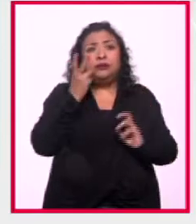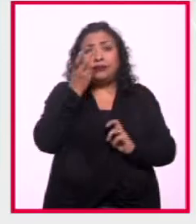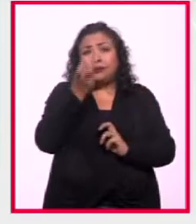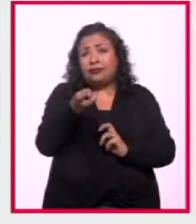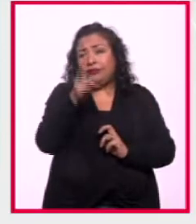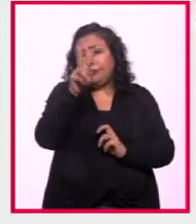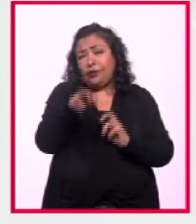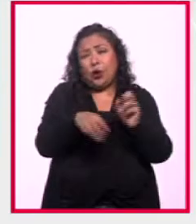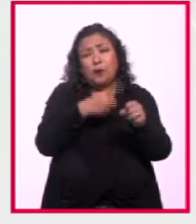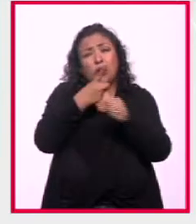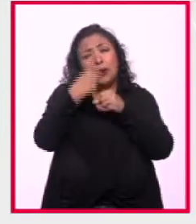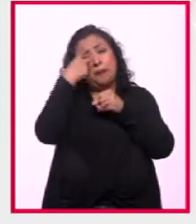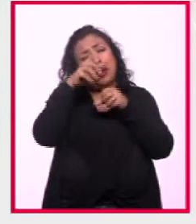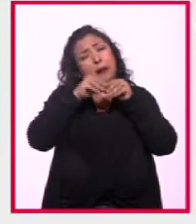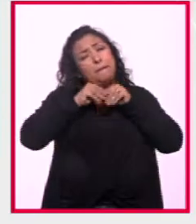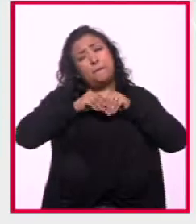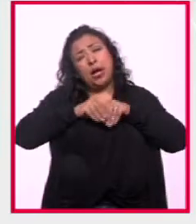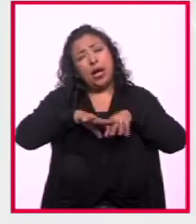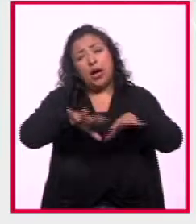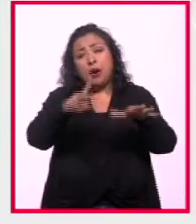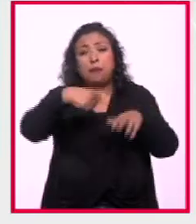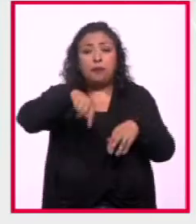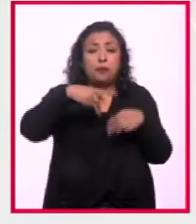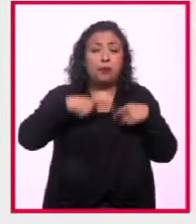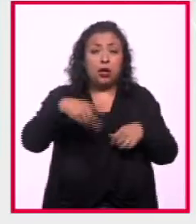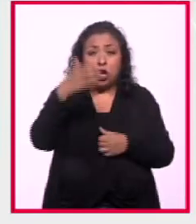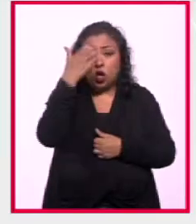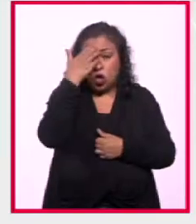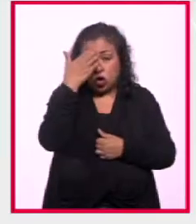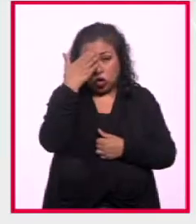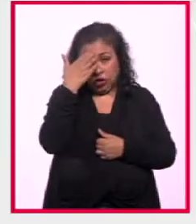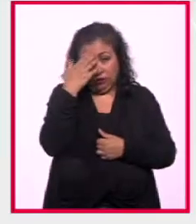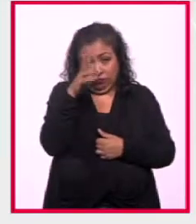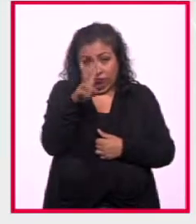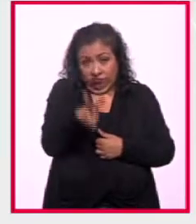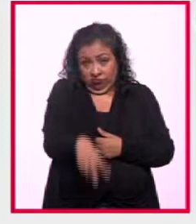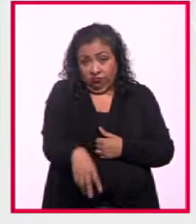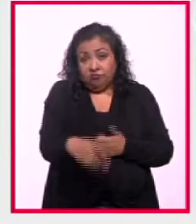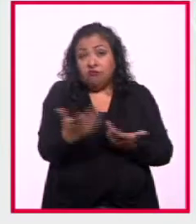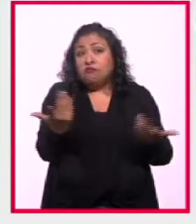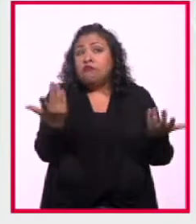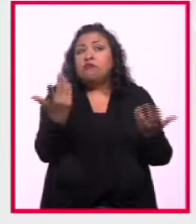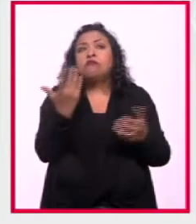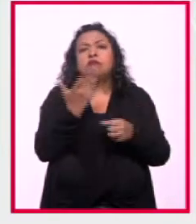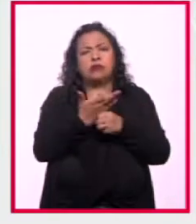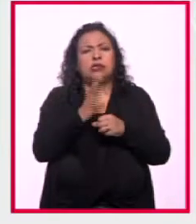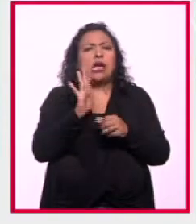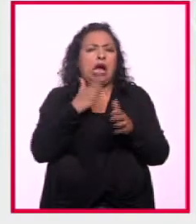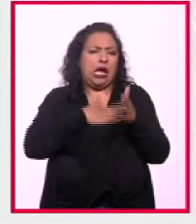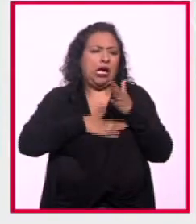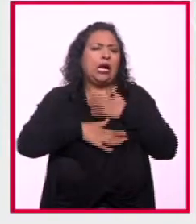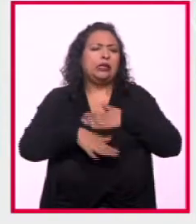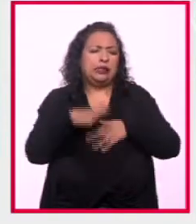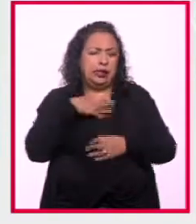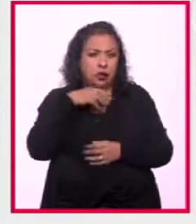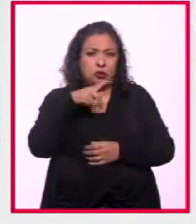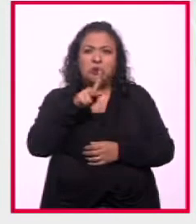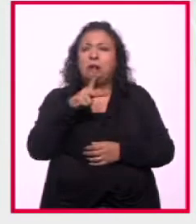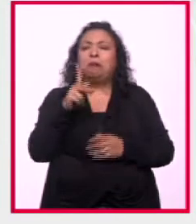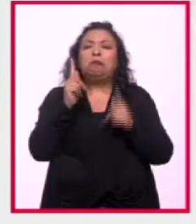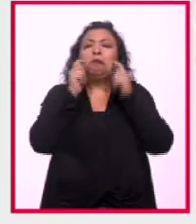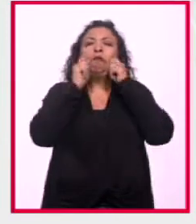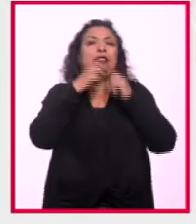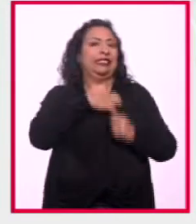una oportunidad de difundir que la gente conozca la verdad aunque estamos cansados estamos muy contentos